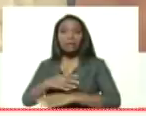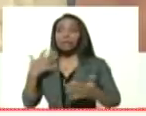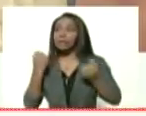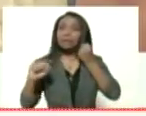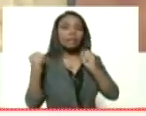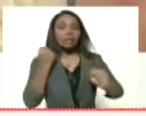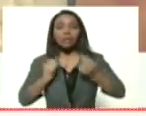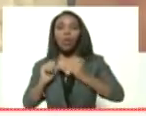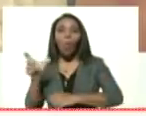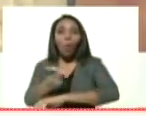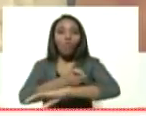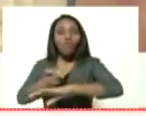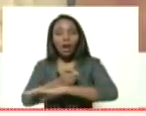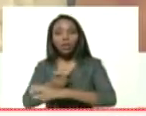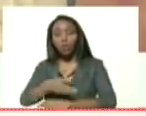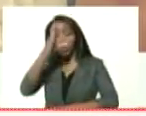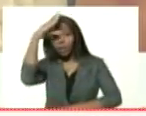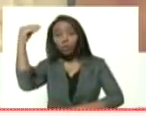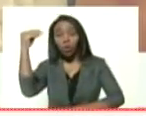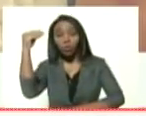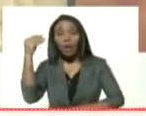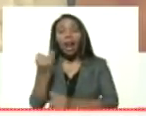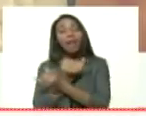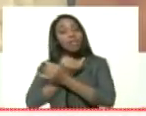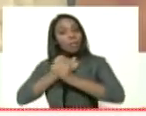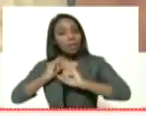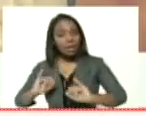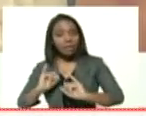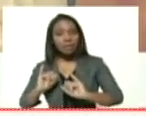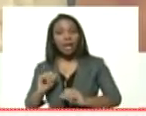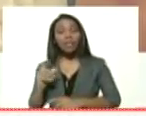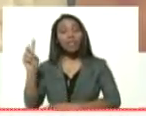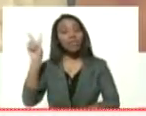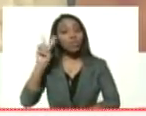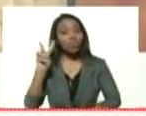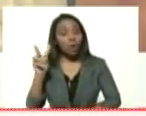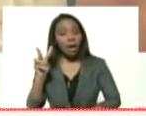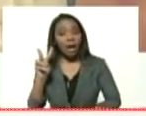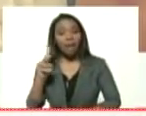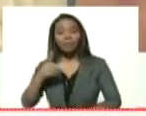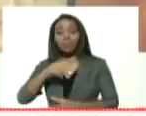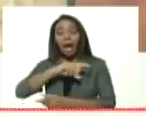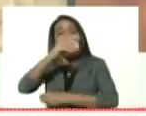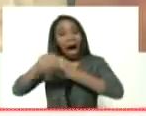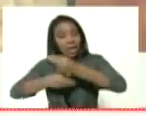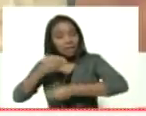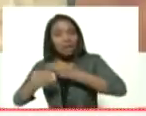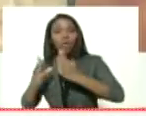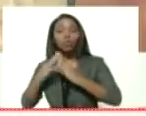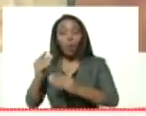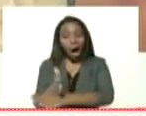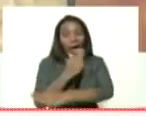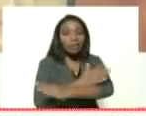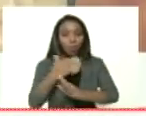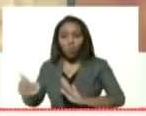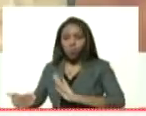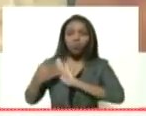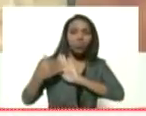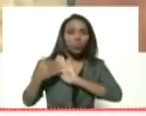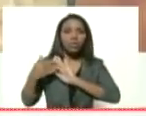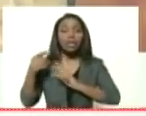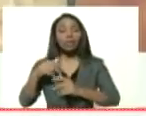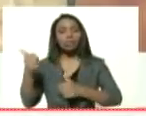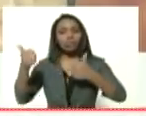del gobierno de Donald Trump. La independencia de Venezuela se consolida ante cada ataque del